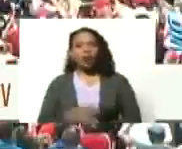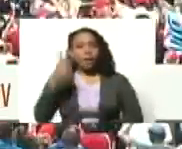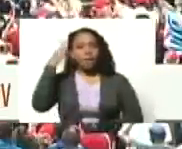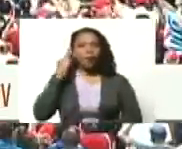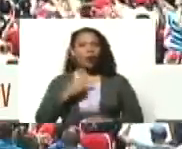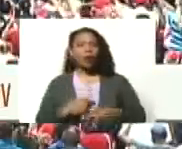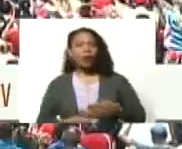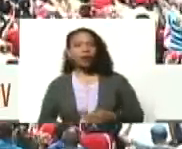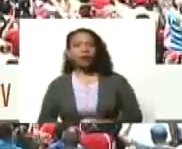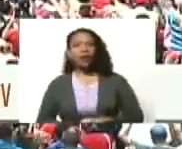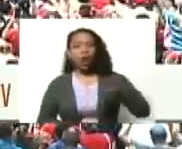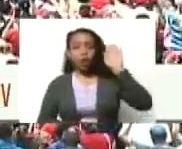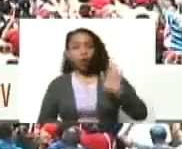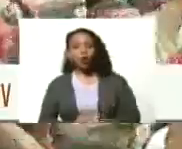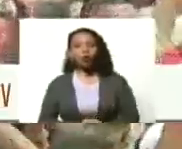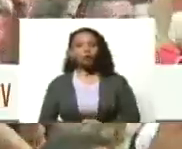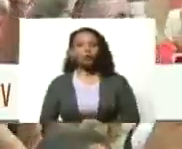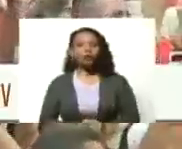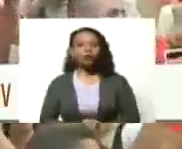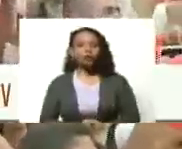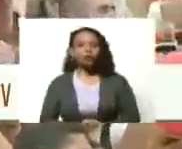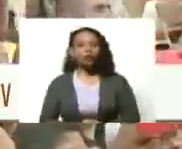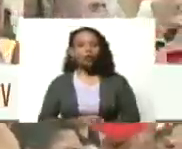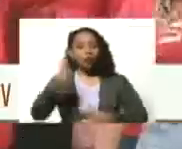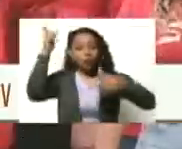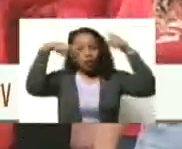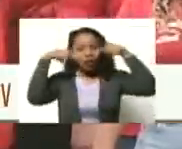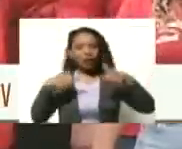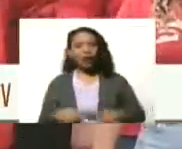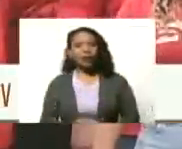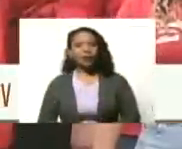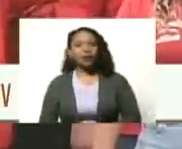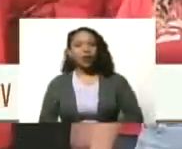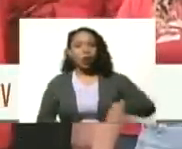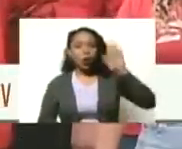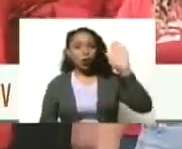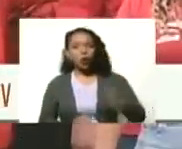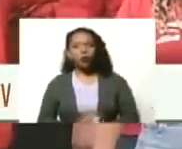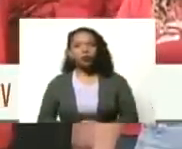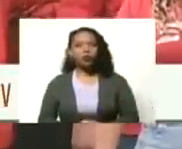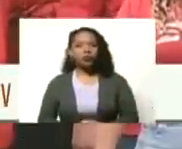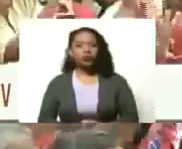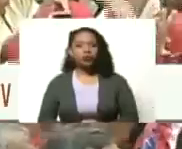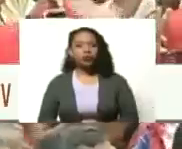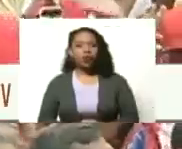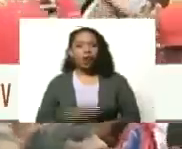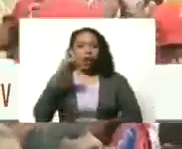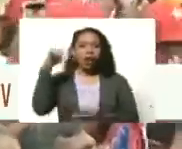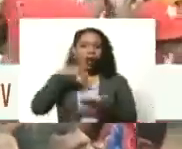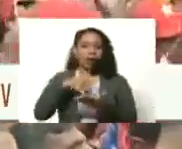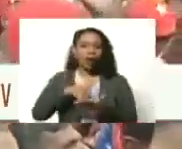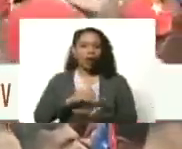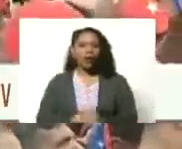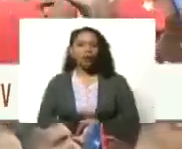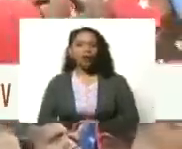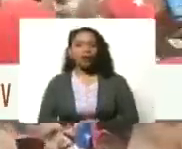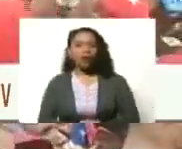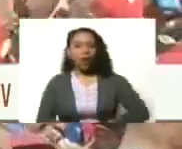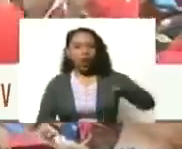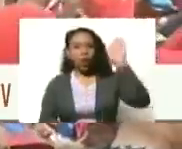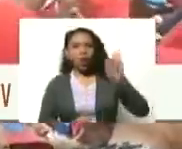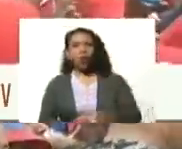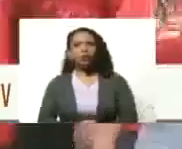Bolívar, lo juro. Por Chávez, lo juro. Por Carabobo, lo